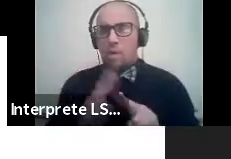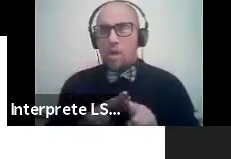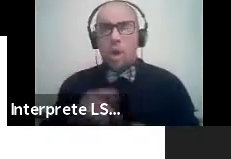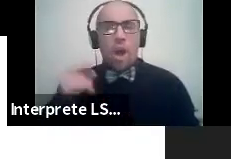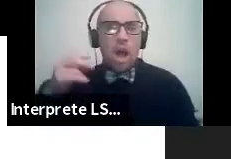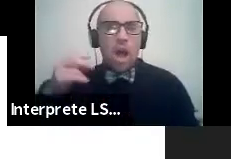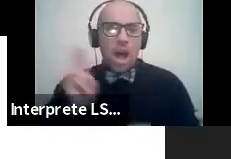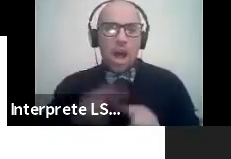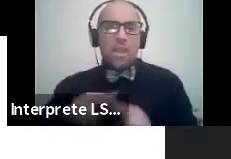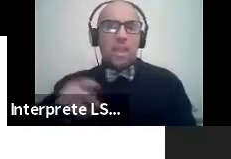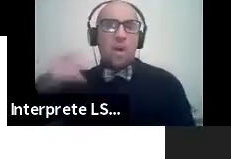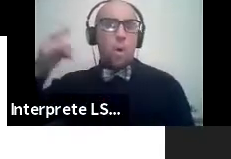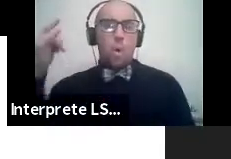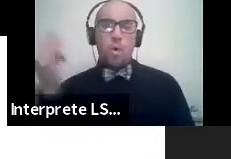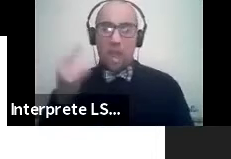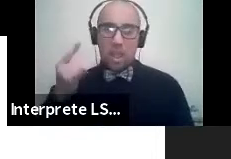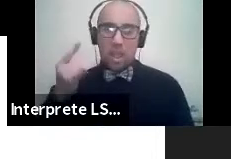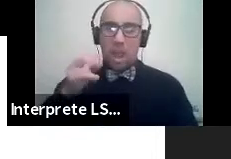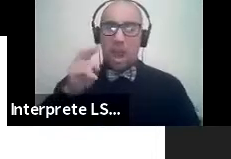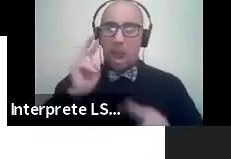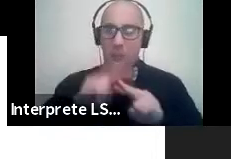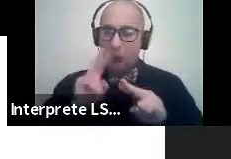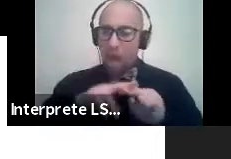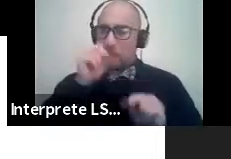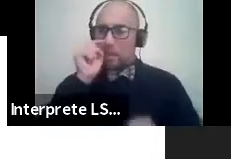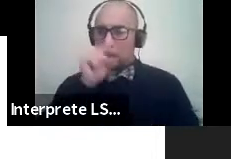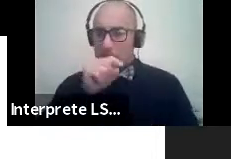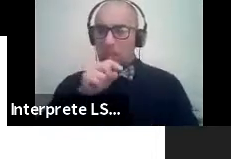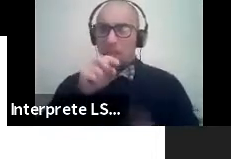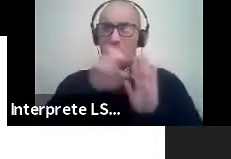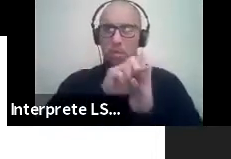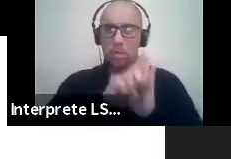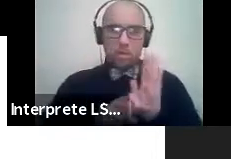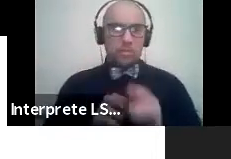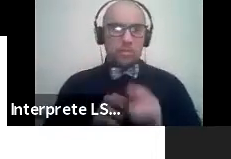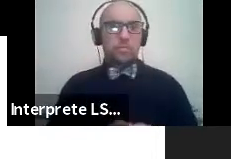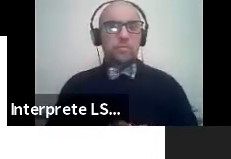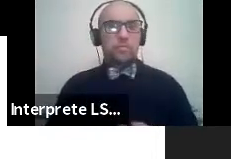urgencia a la creación de este proyecto.